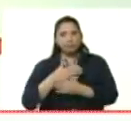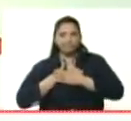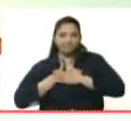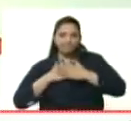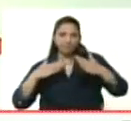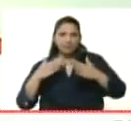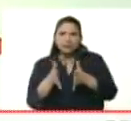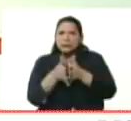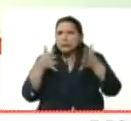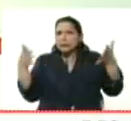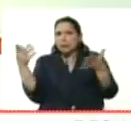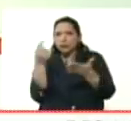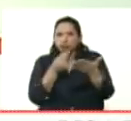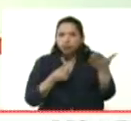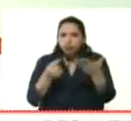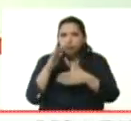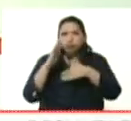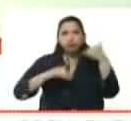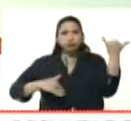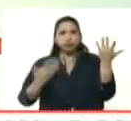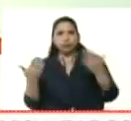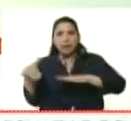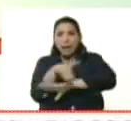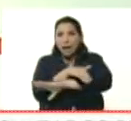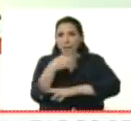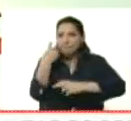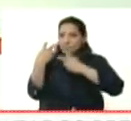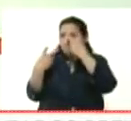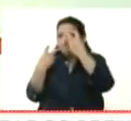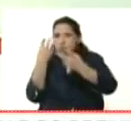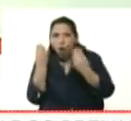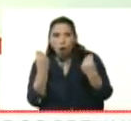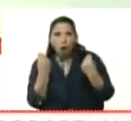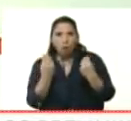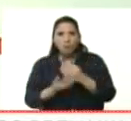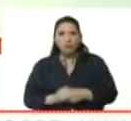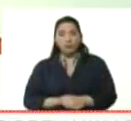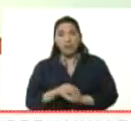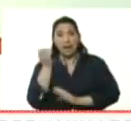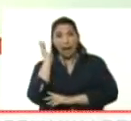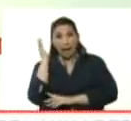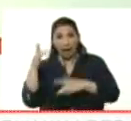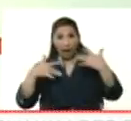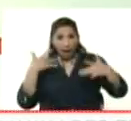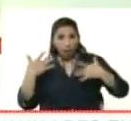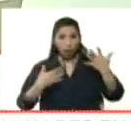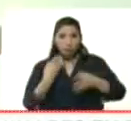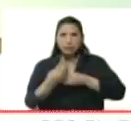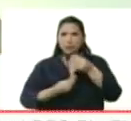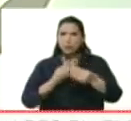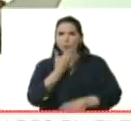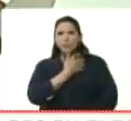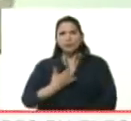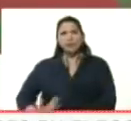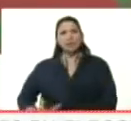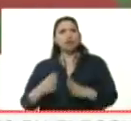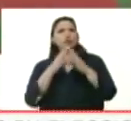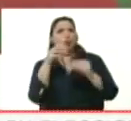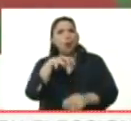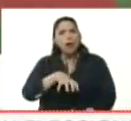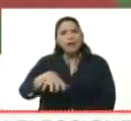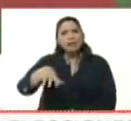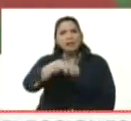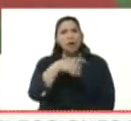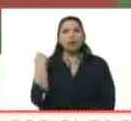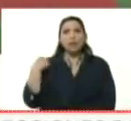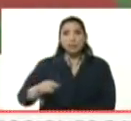nacional, hasta la última calle. ¿Tú no ves que en estos días un acto que hicimos con el presidente en todos los estados tenían las maquetas de